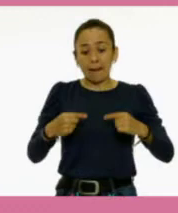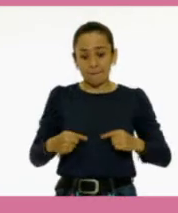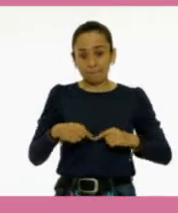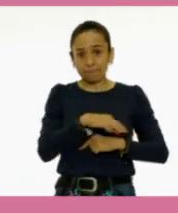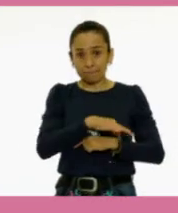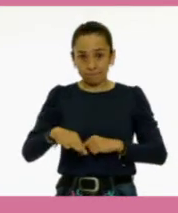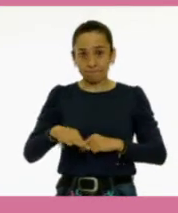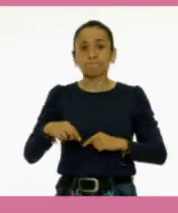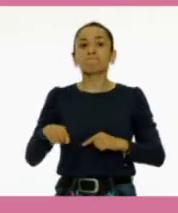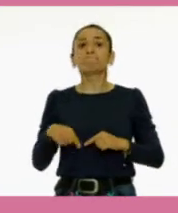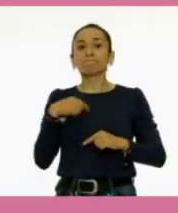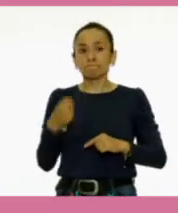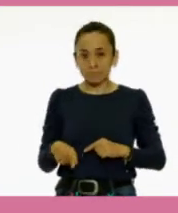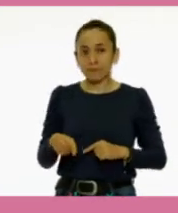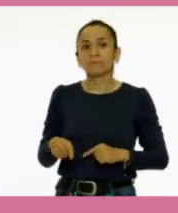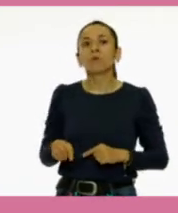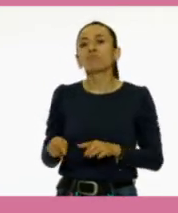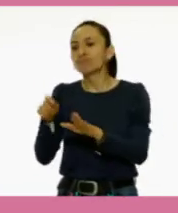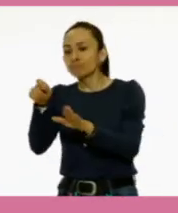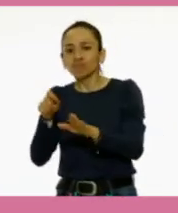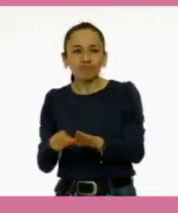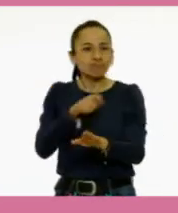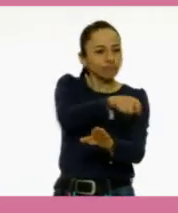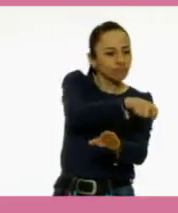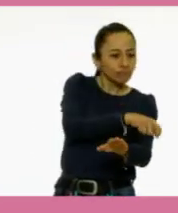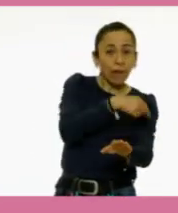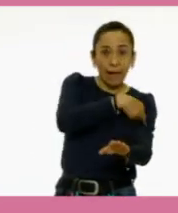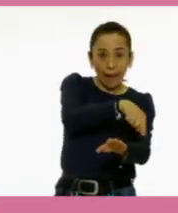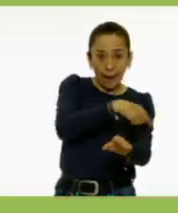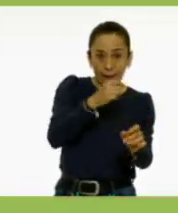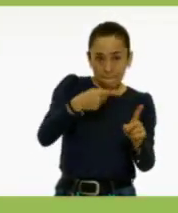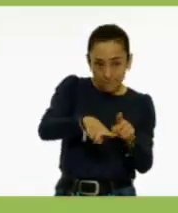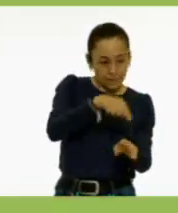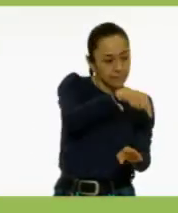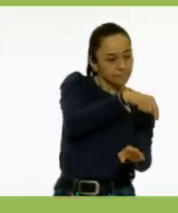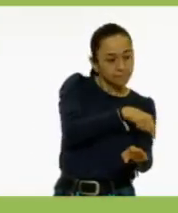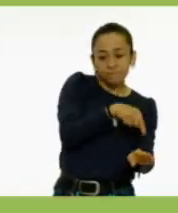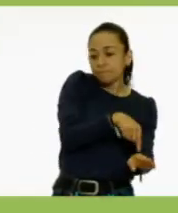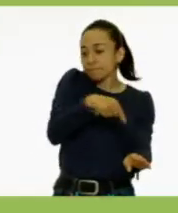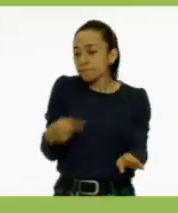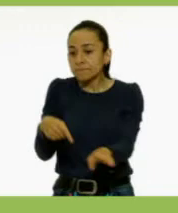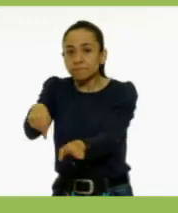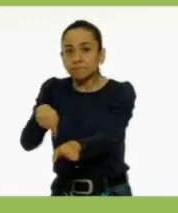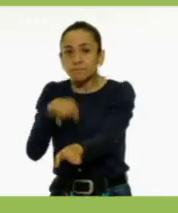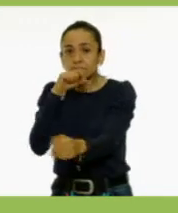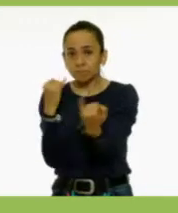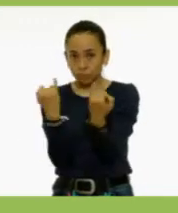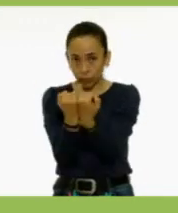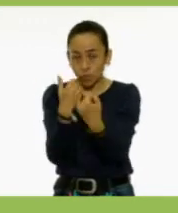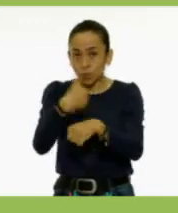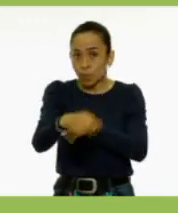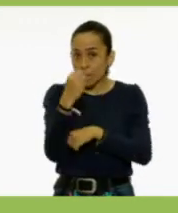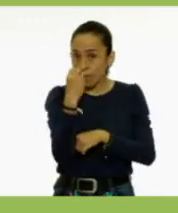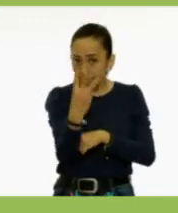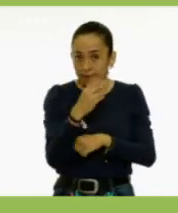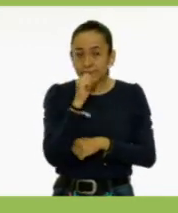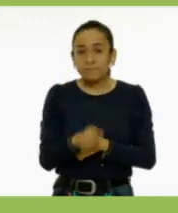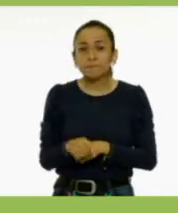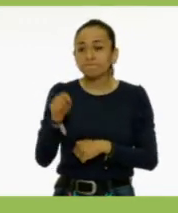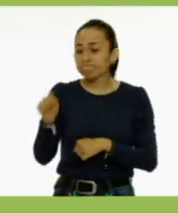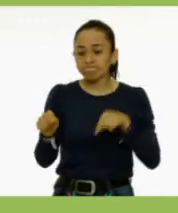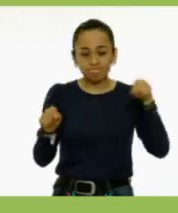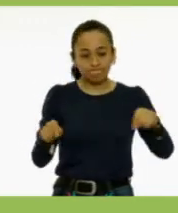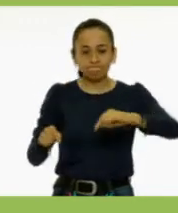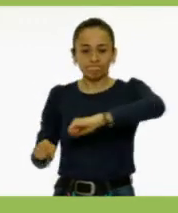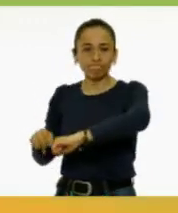arriba. Repite el paso anterior del otro lado de la playera. 3. Traza la línea